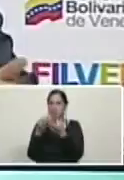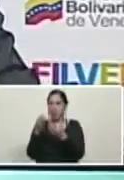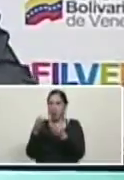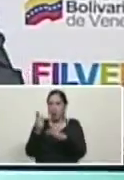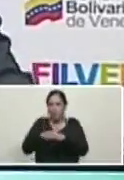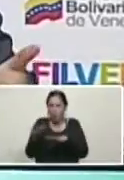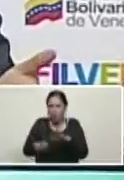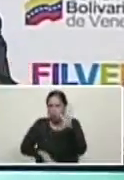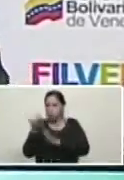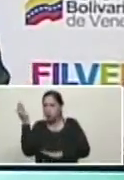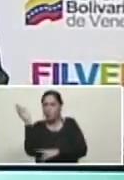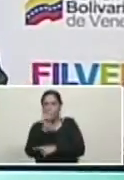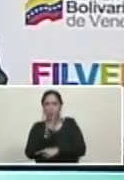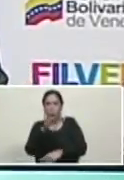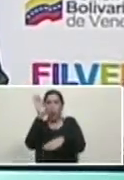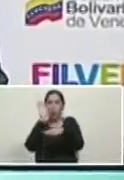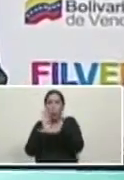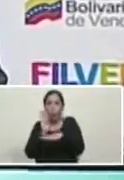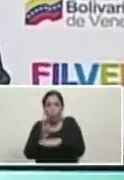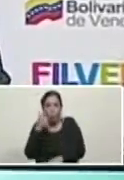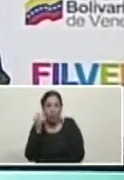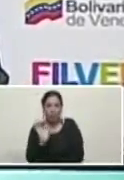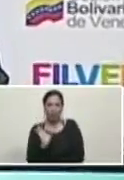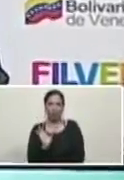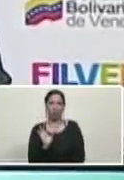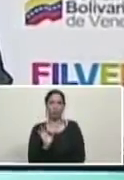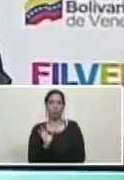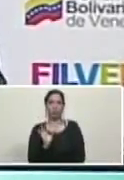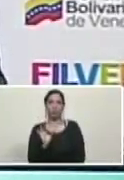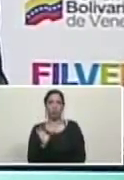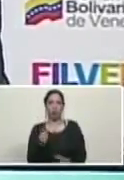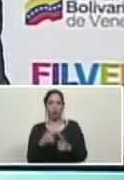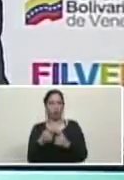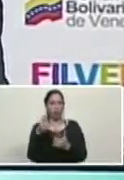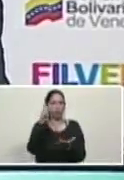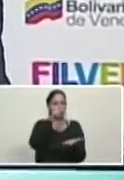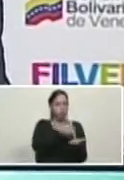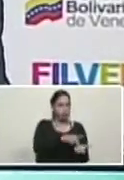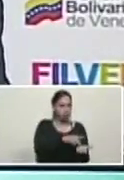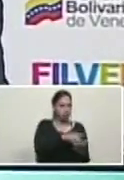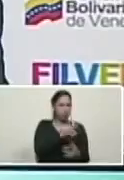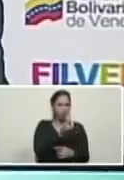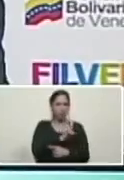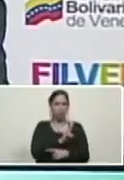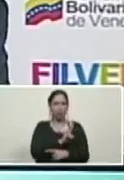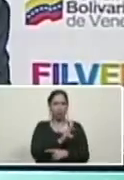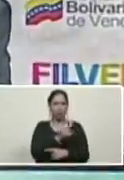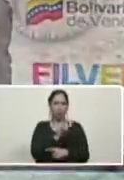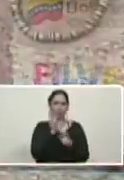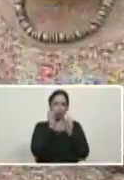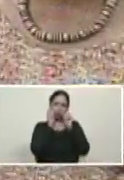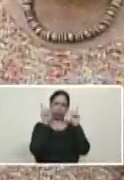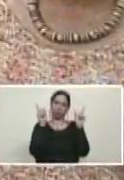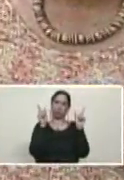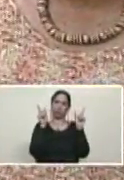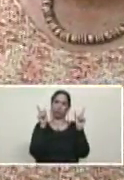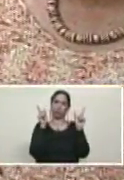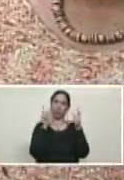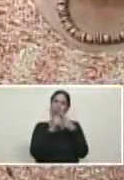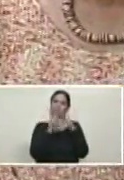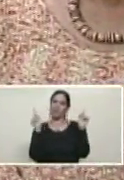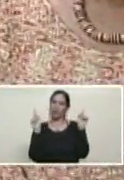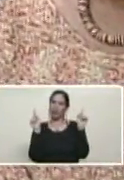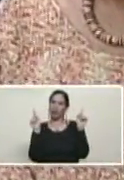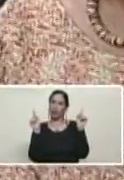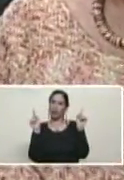allá? Cuidado. Y cuando llegan a Venezuela se produce un efecto